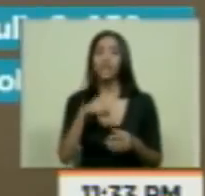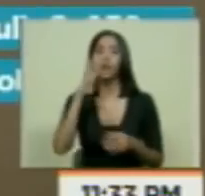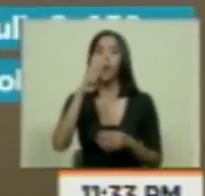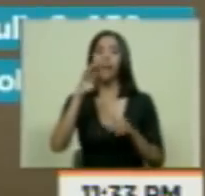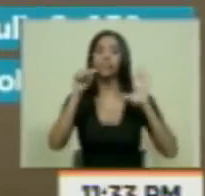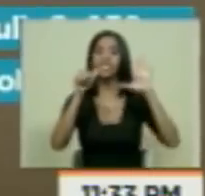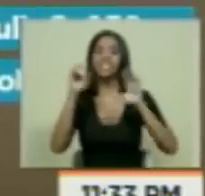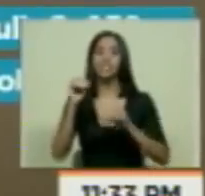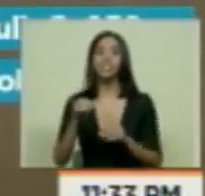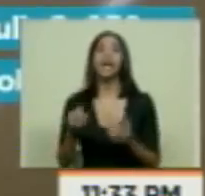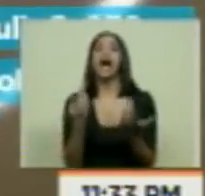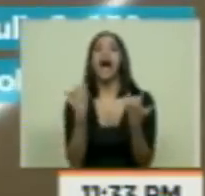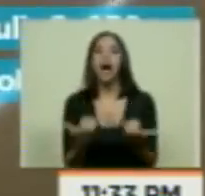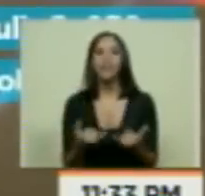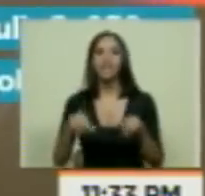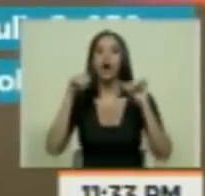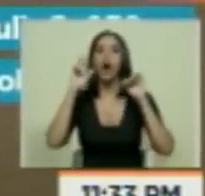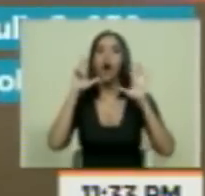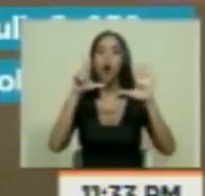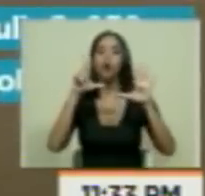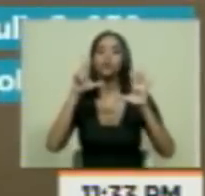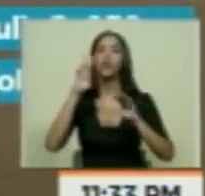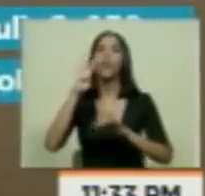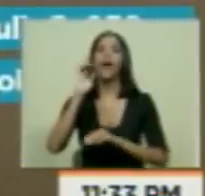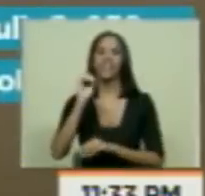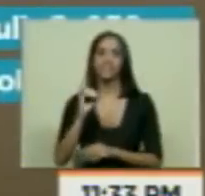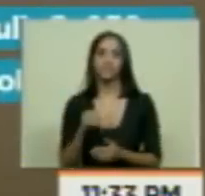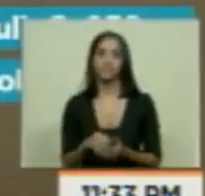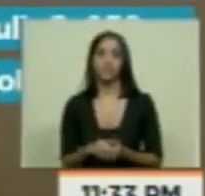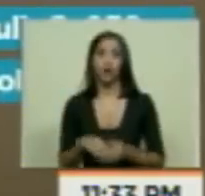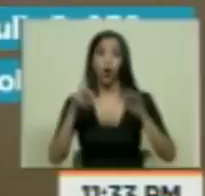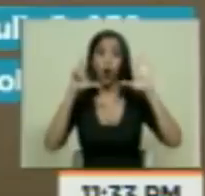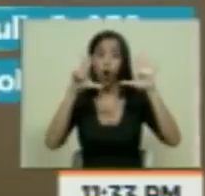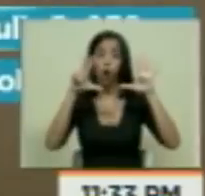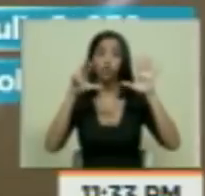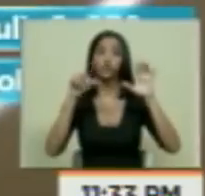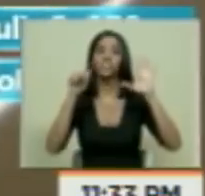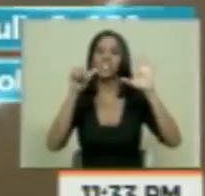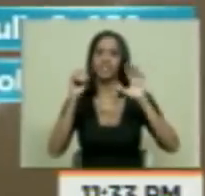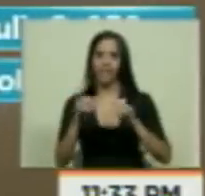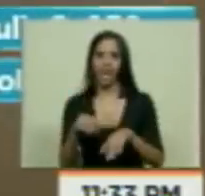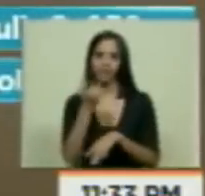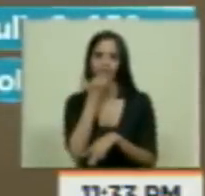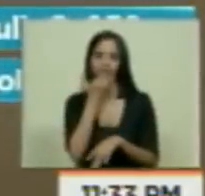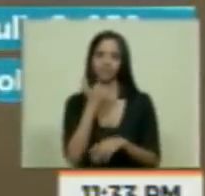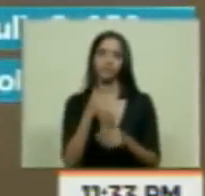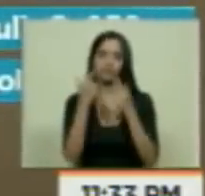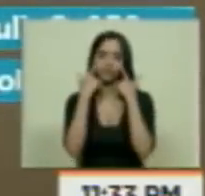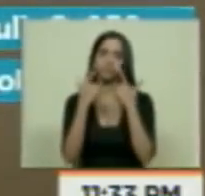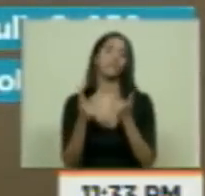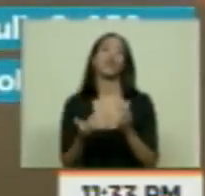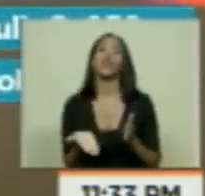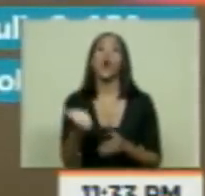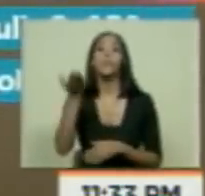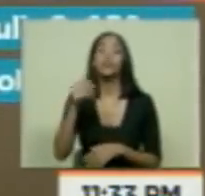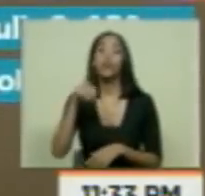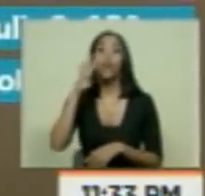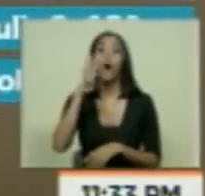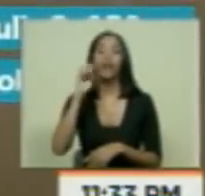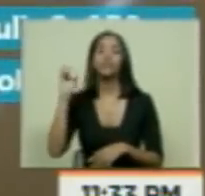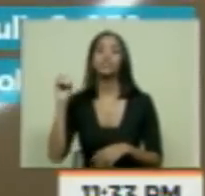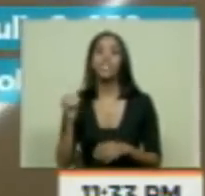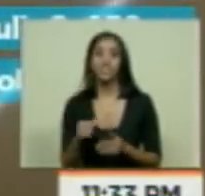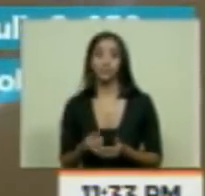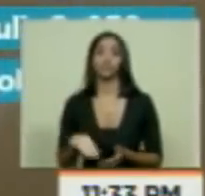están 840. 860, bebé. 860. Ahí 840. Miren, lo aumentaron 400 bolos,